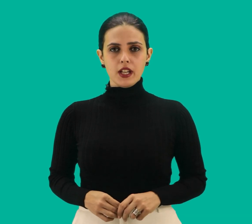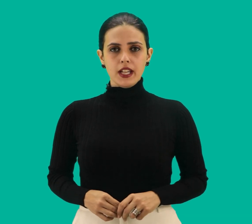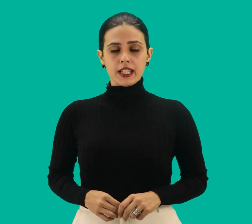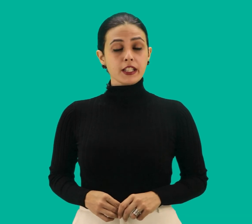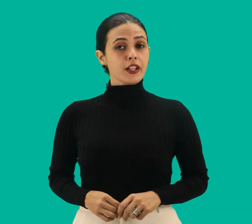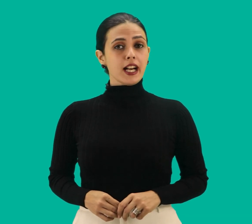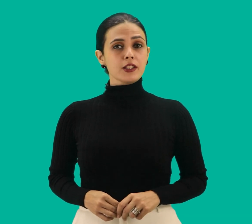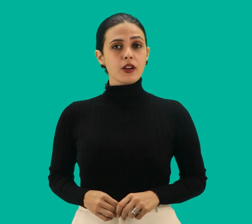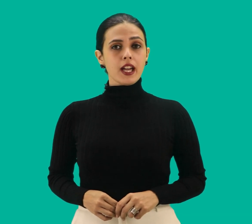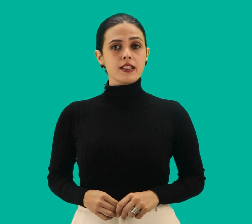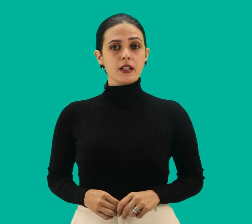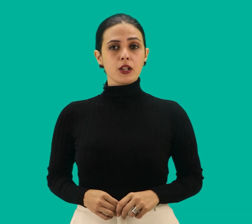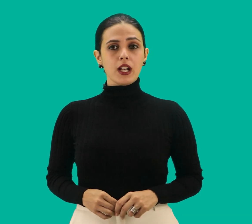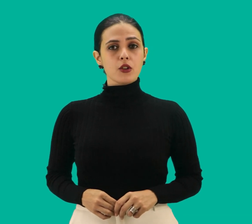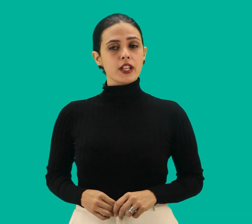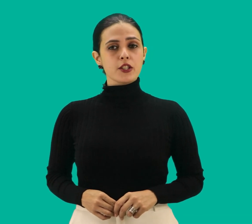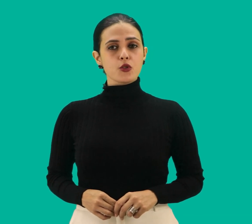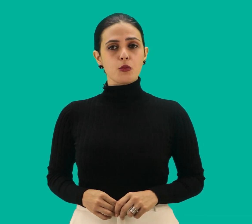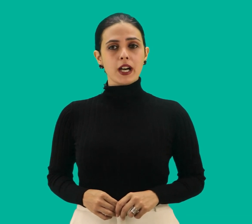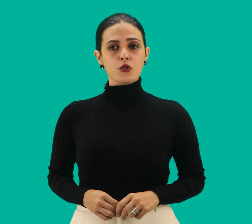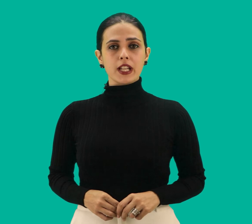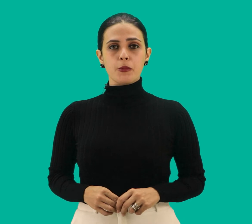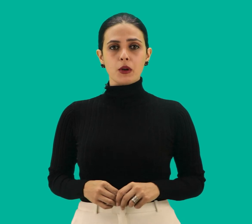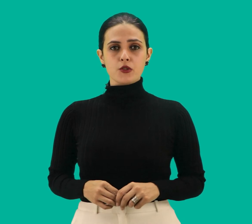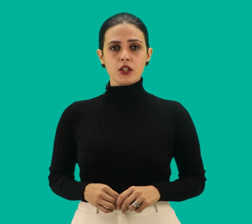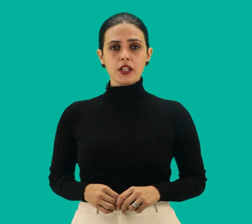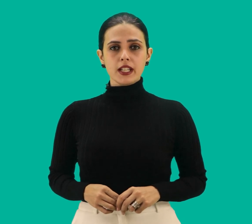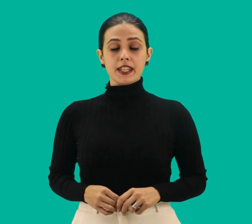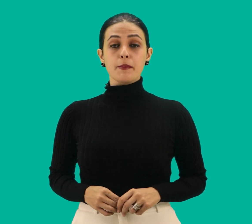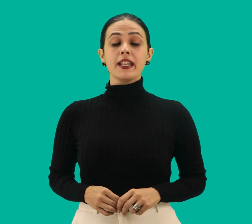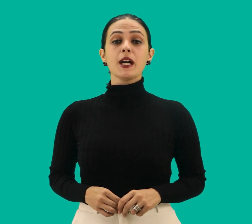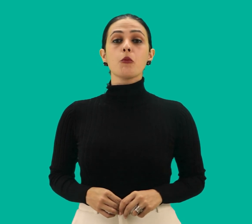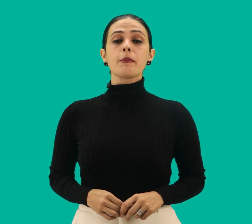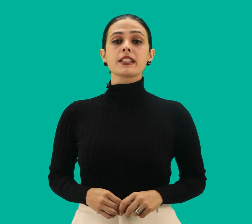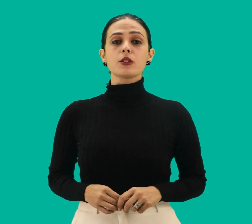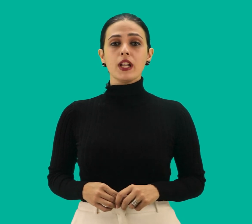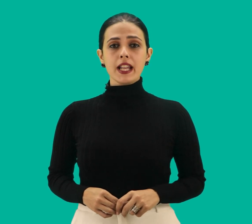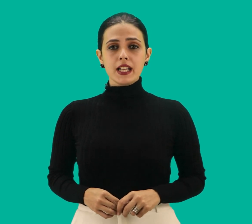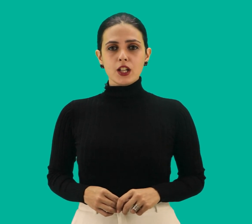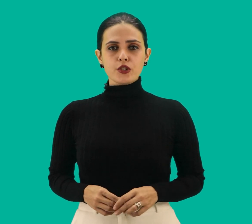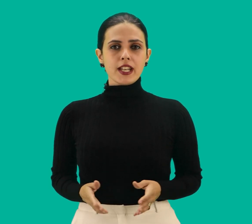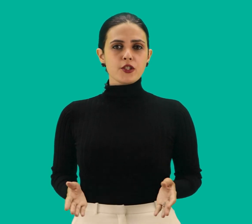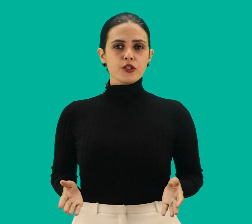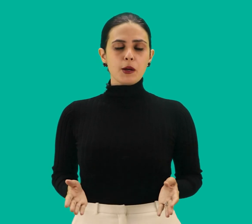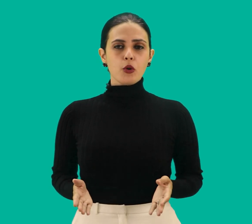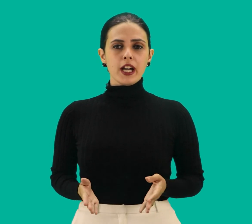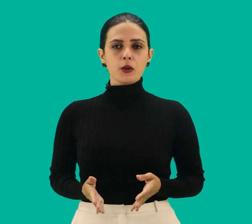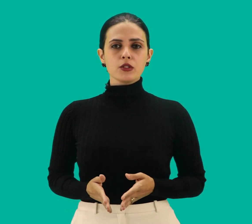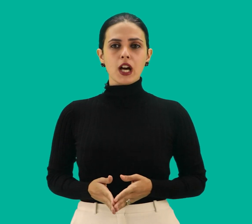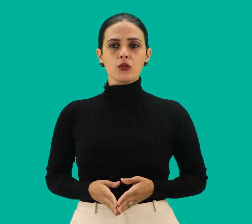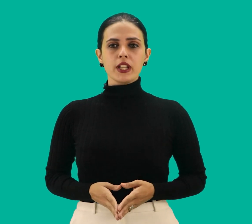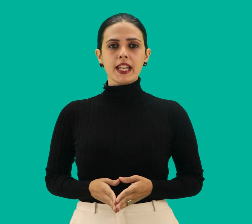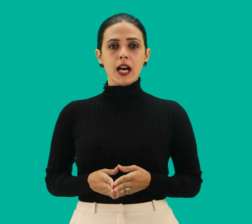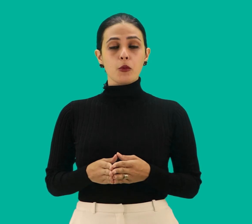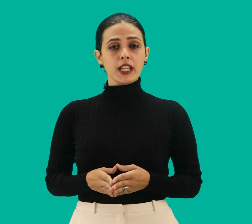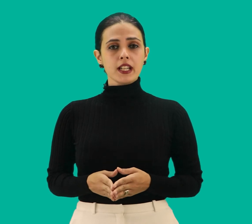Diputados, ratificando que este viola los derechos humanos de la población y de manera muy particular los derechos de la mujer cuando